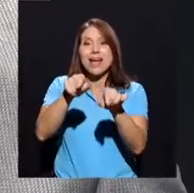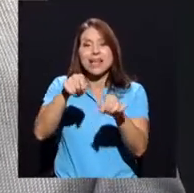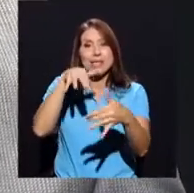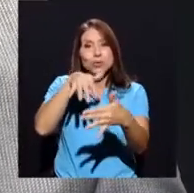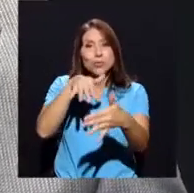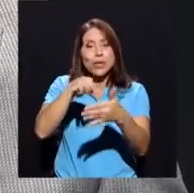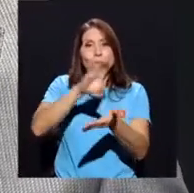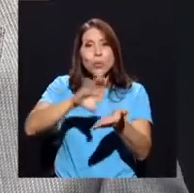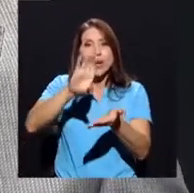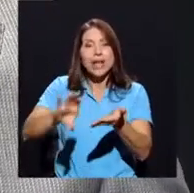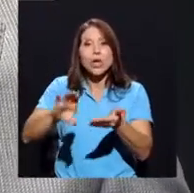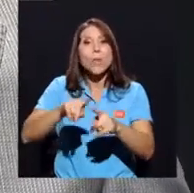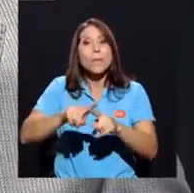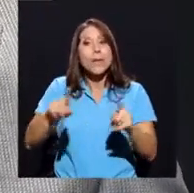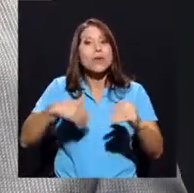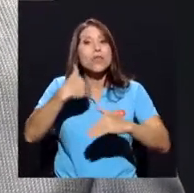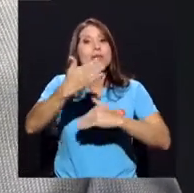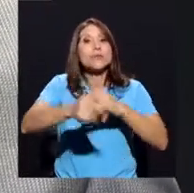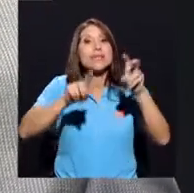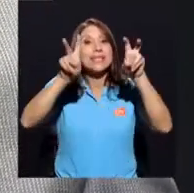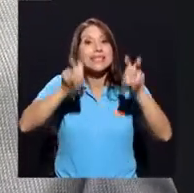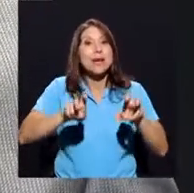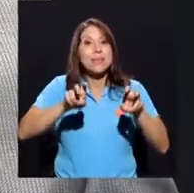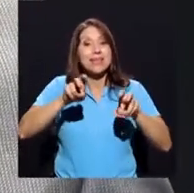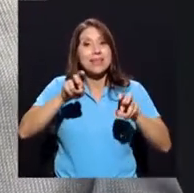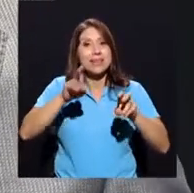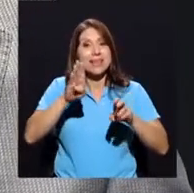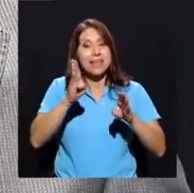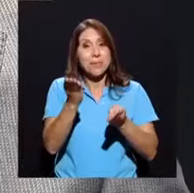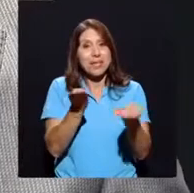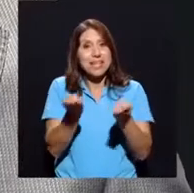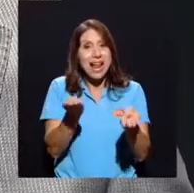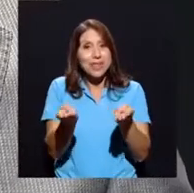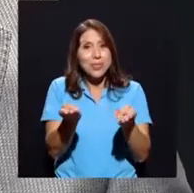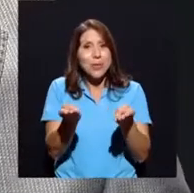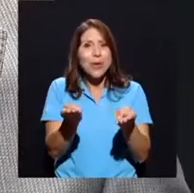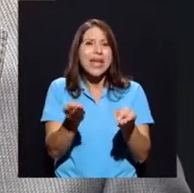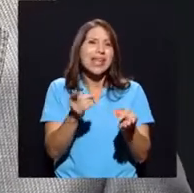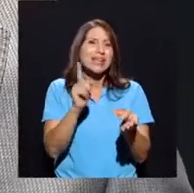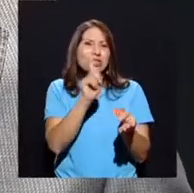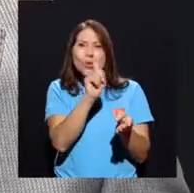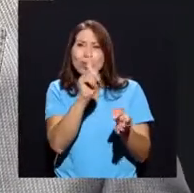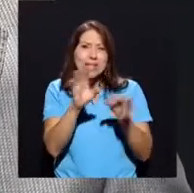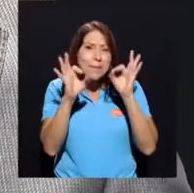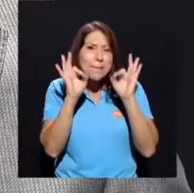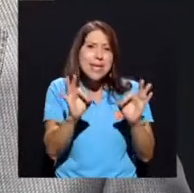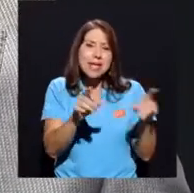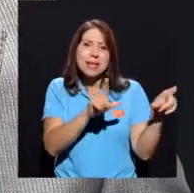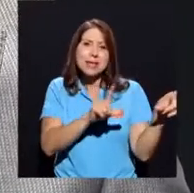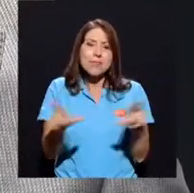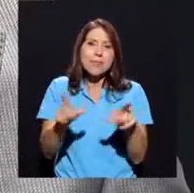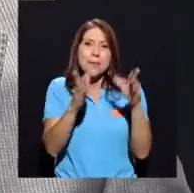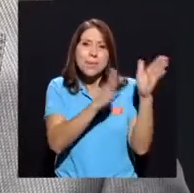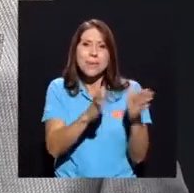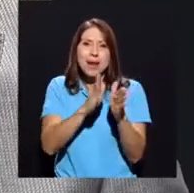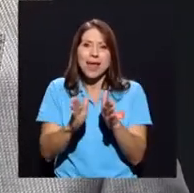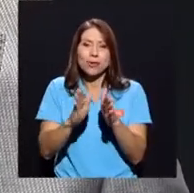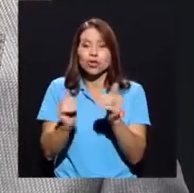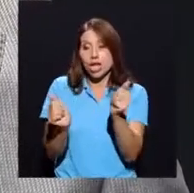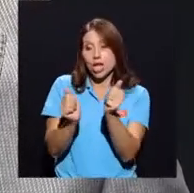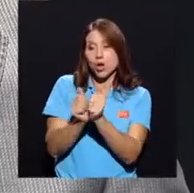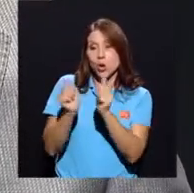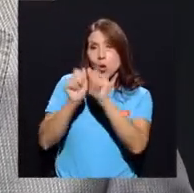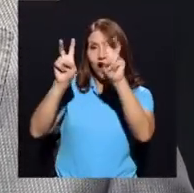son los resultados del examen de bachillerato - bien preparados por no decir peor preparados y en el tema de las pruebas pisa hay 22